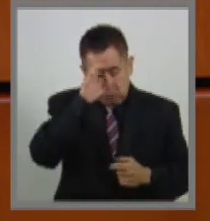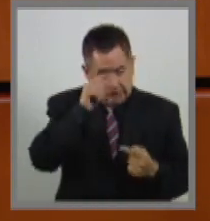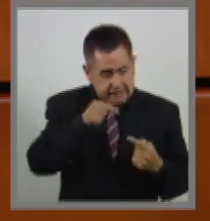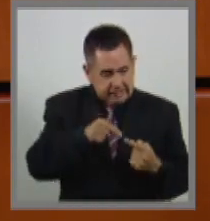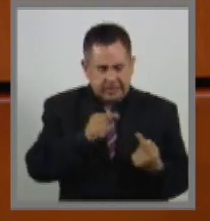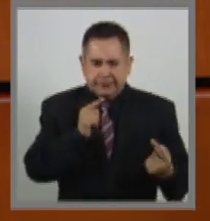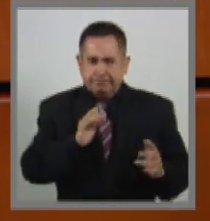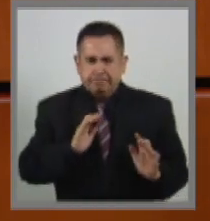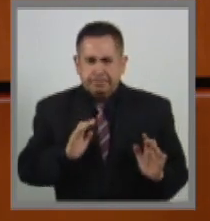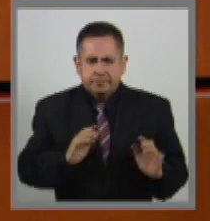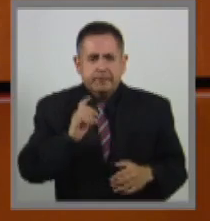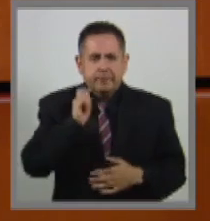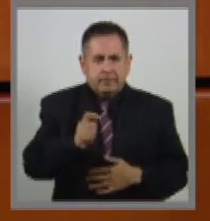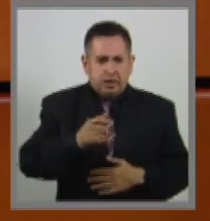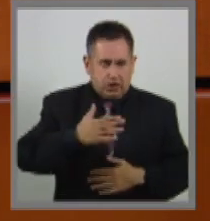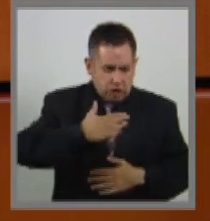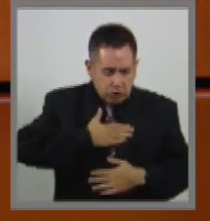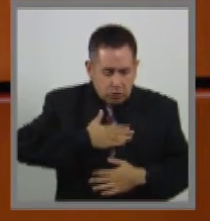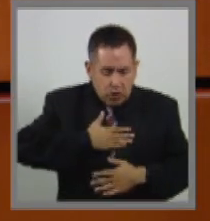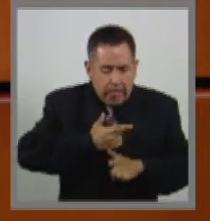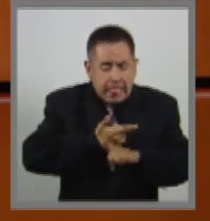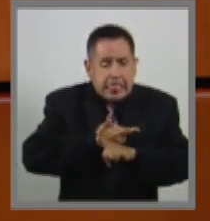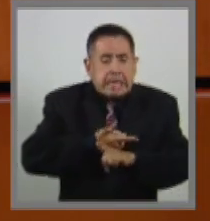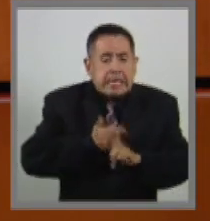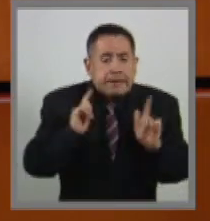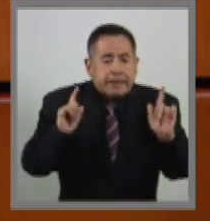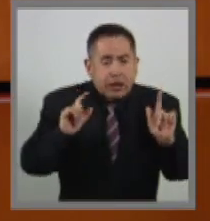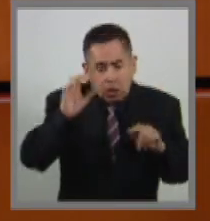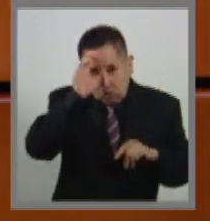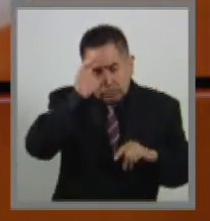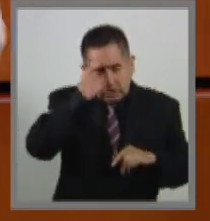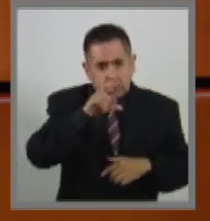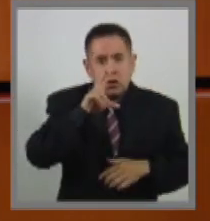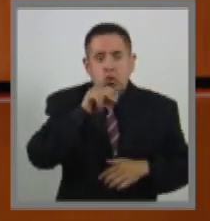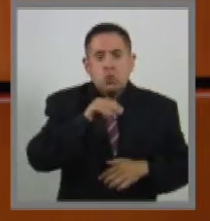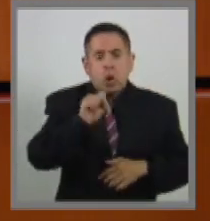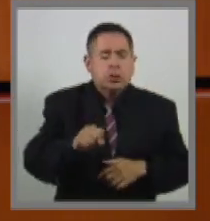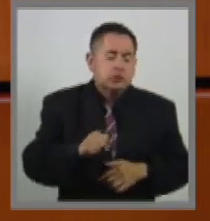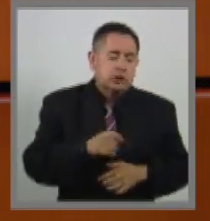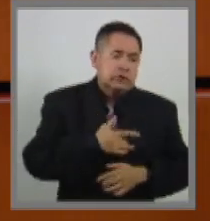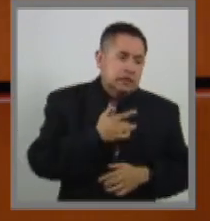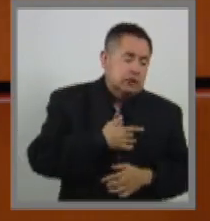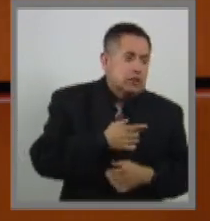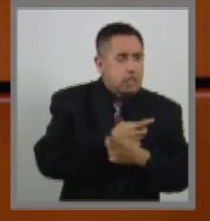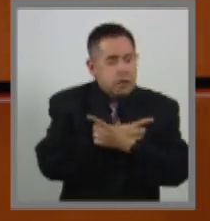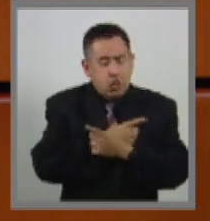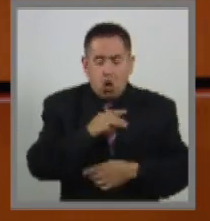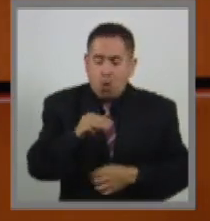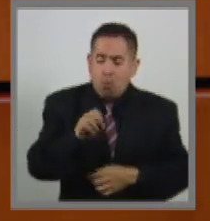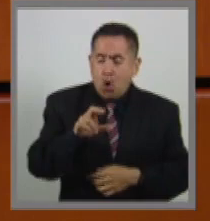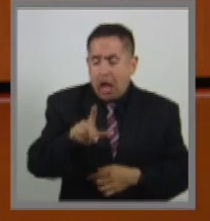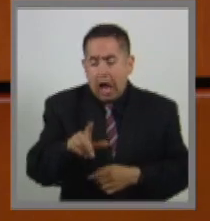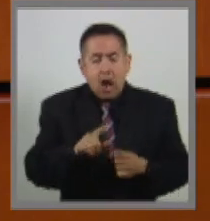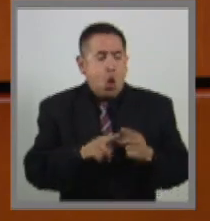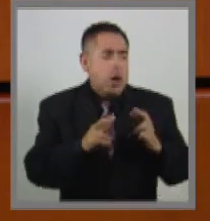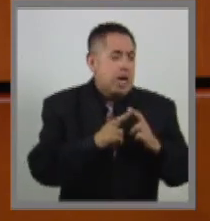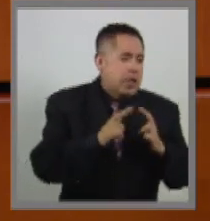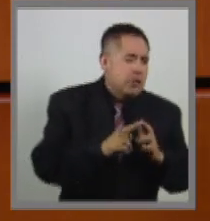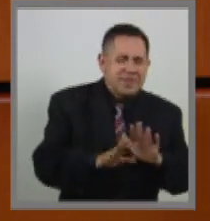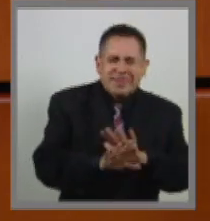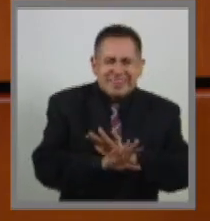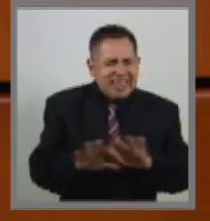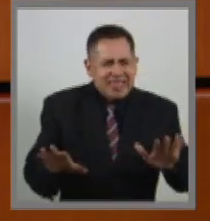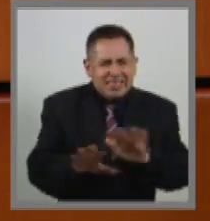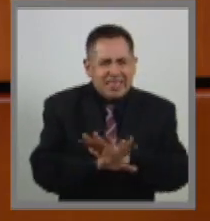conciencia es la libertad de conciencia. No es un asunto de moral, no es un asunto de religión, es